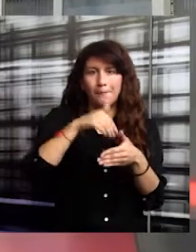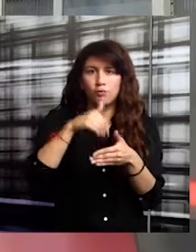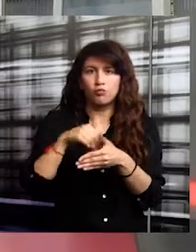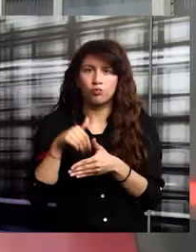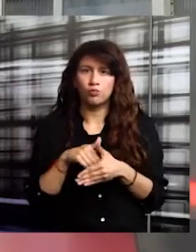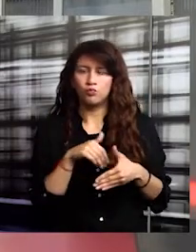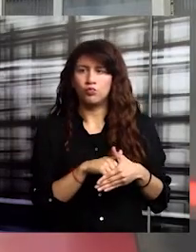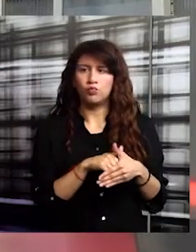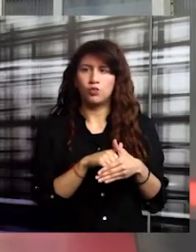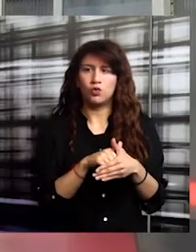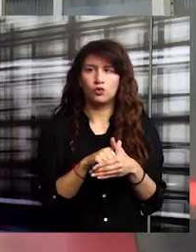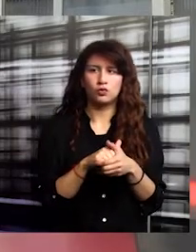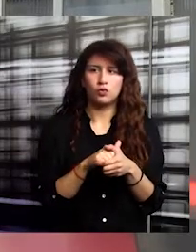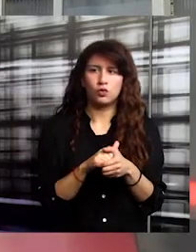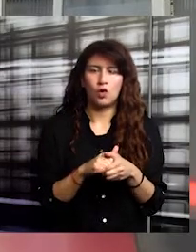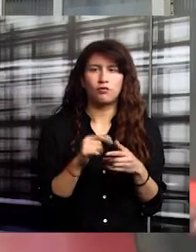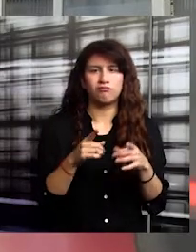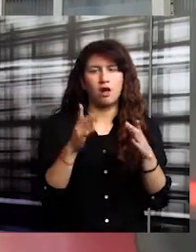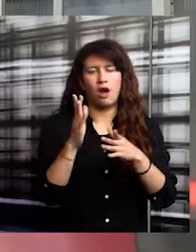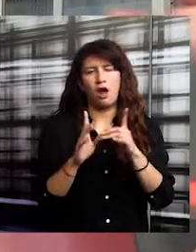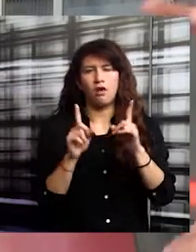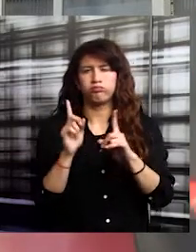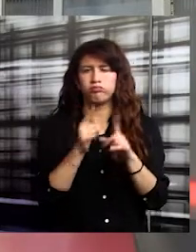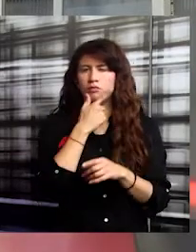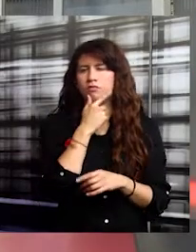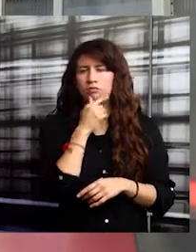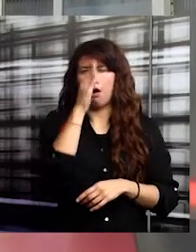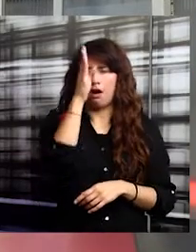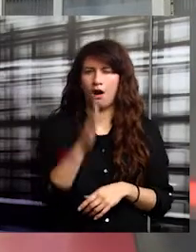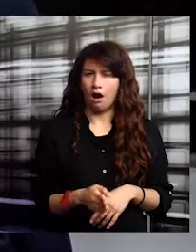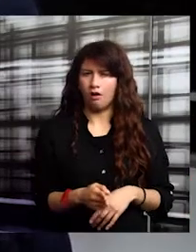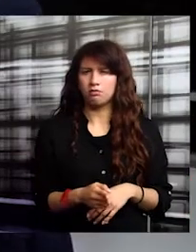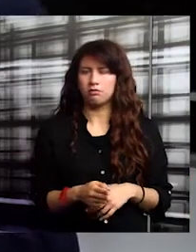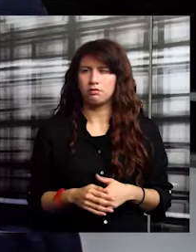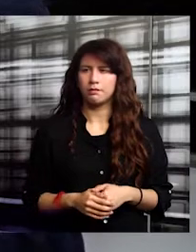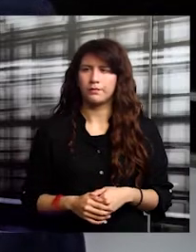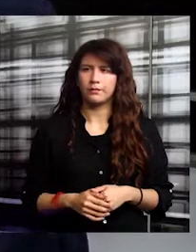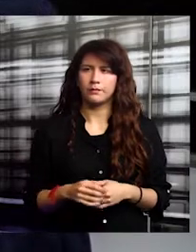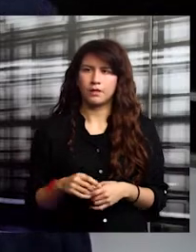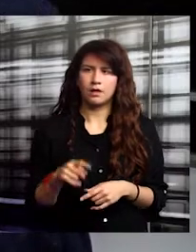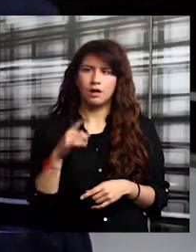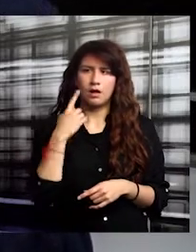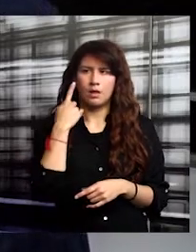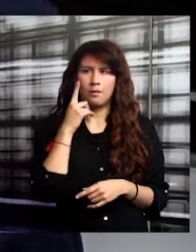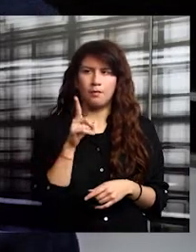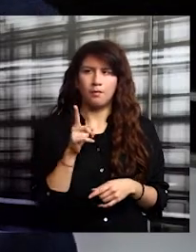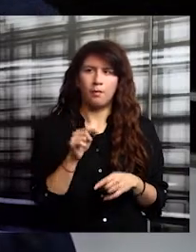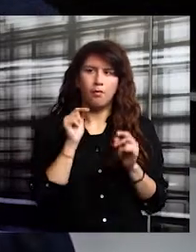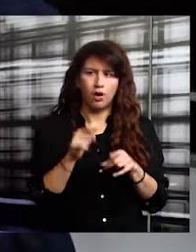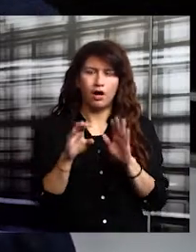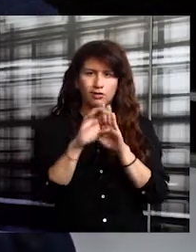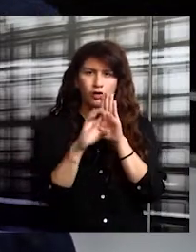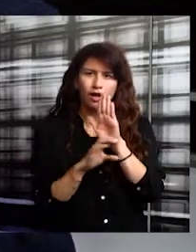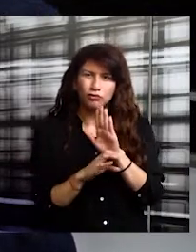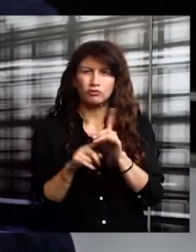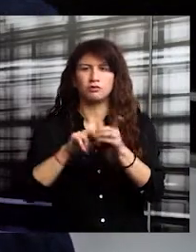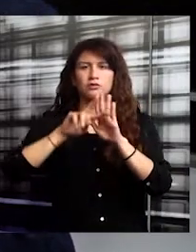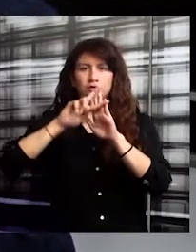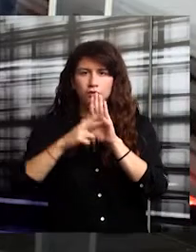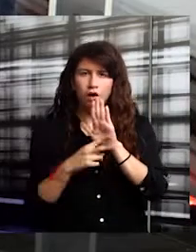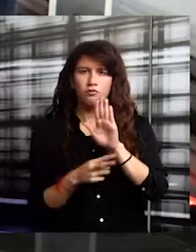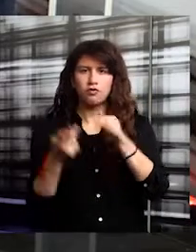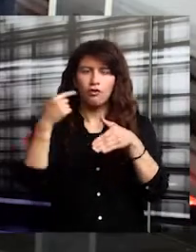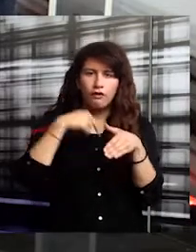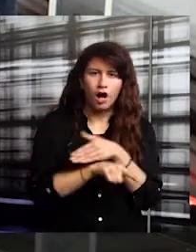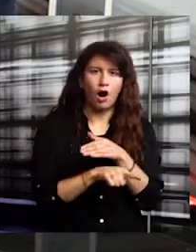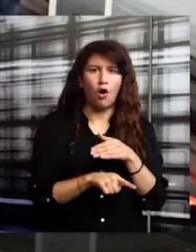dudosa rectitud. Perdón, pero hay sectores que indican, sí, pero esta Constitución se modificó bajo el mandato del